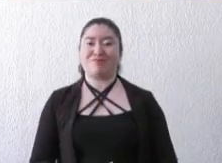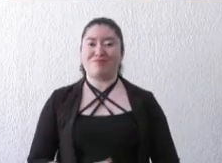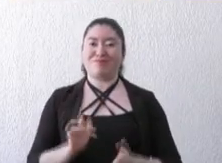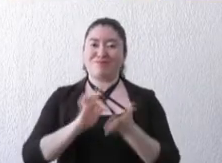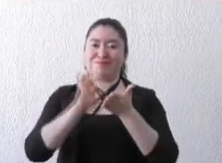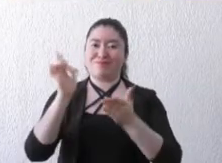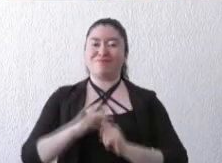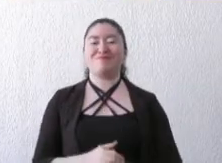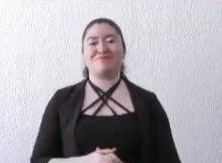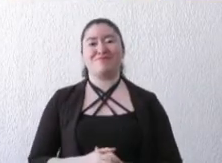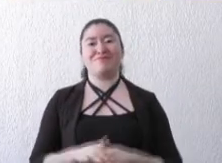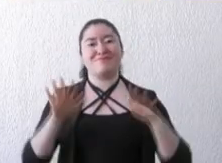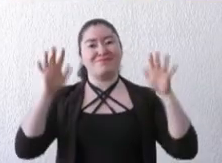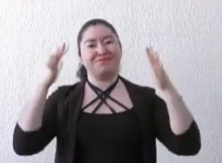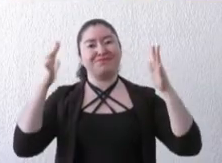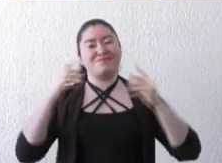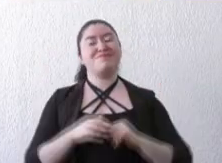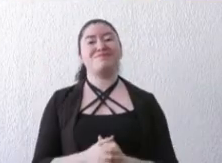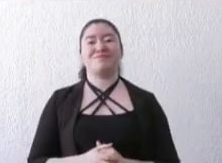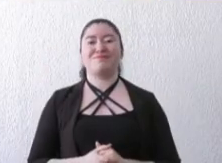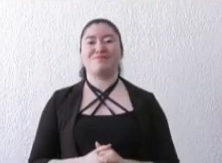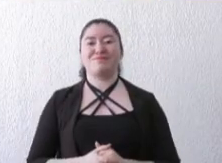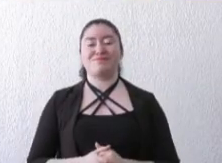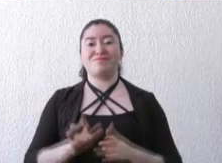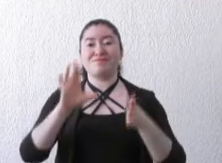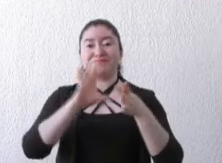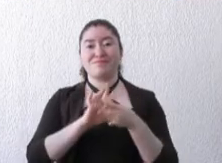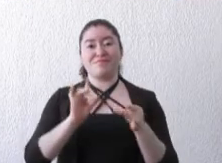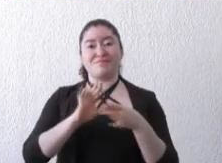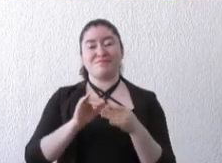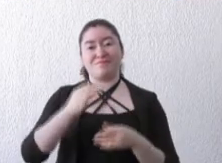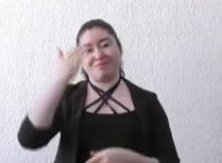La intervención del maestro Jesús Antonio Esteban Medina.